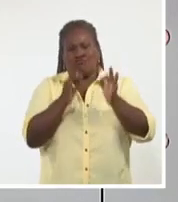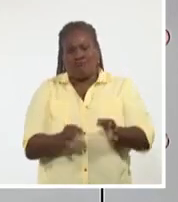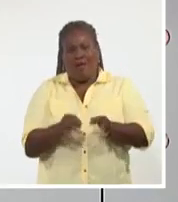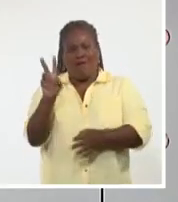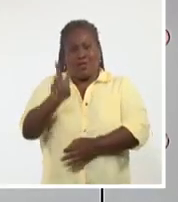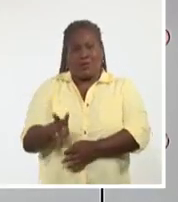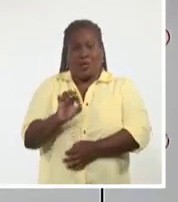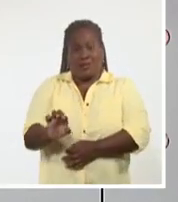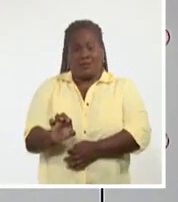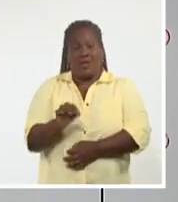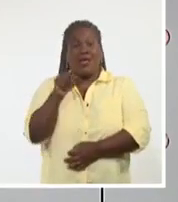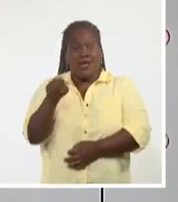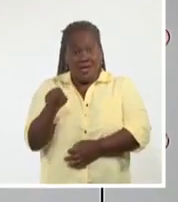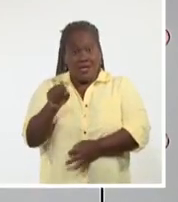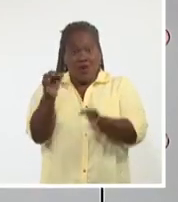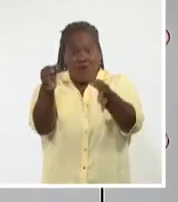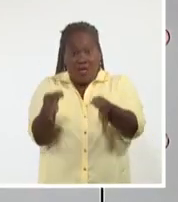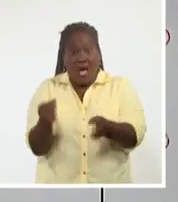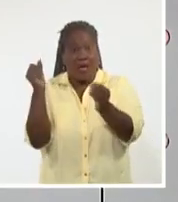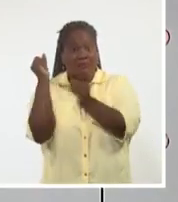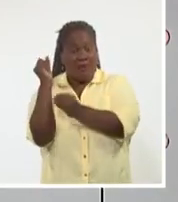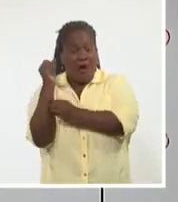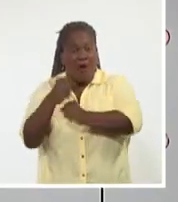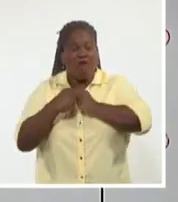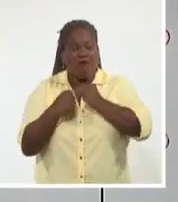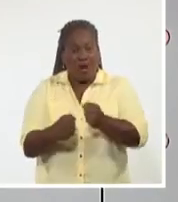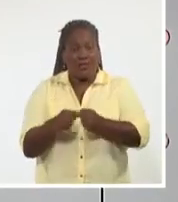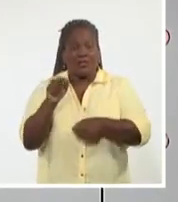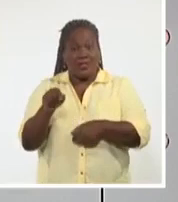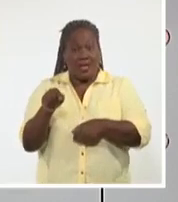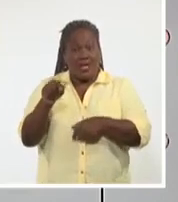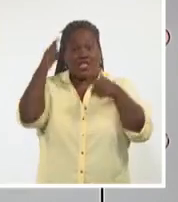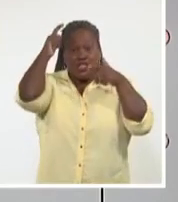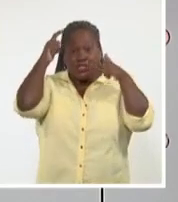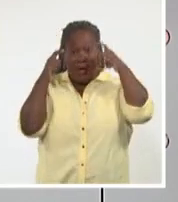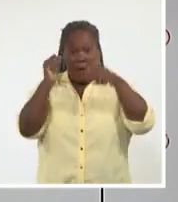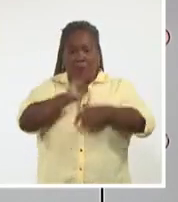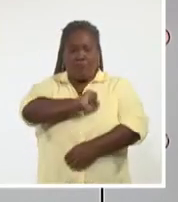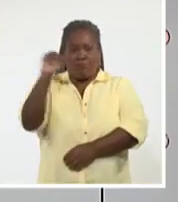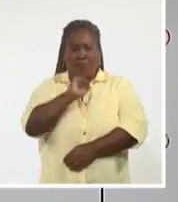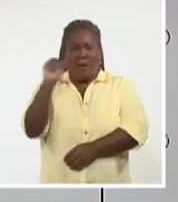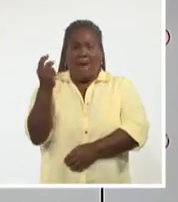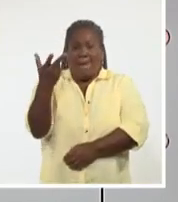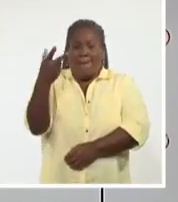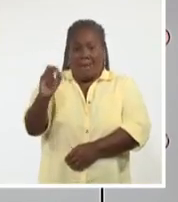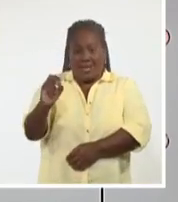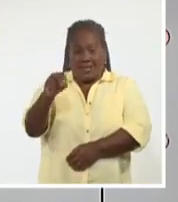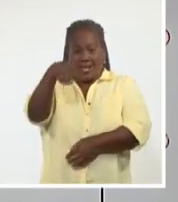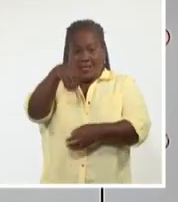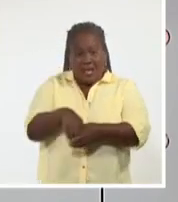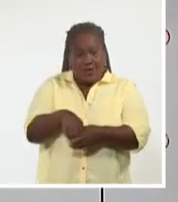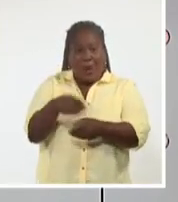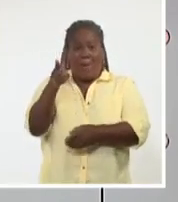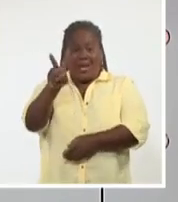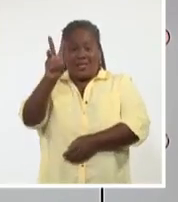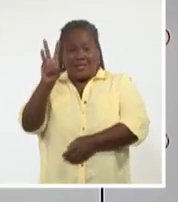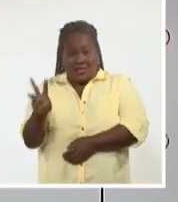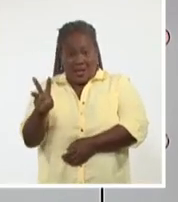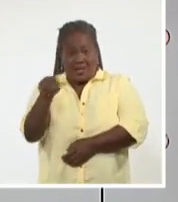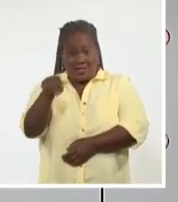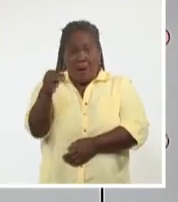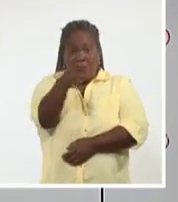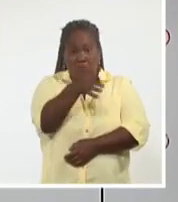verdad sólida como un templo el chavismo triunfó en 20 de las 23 gobernaciones del país así como en